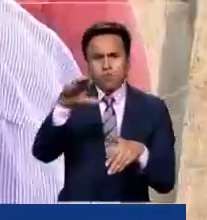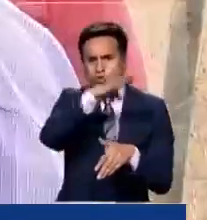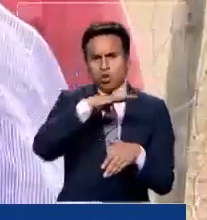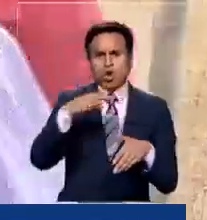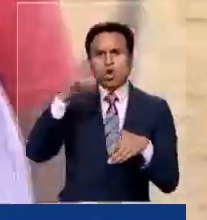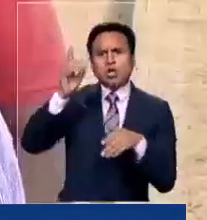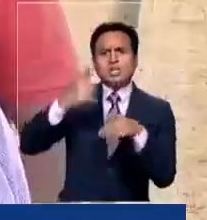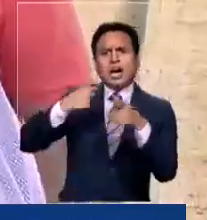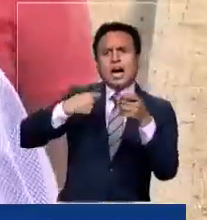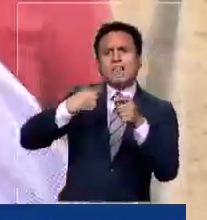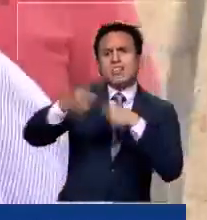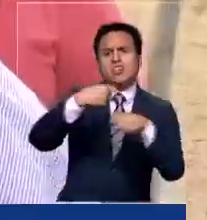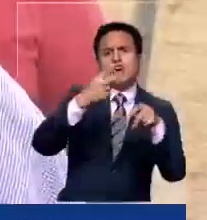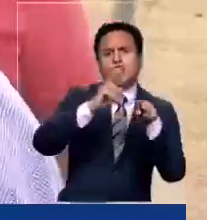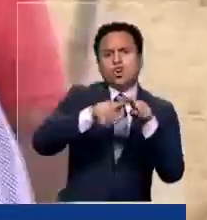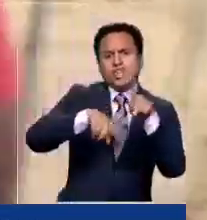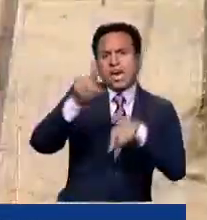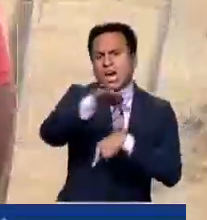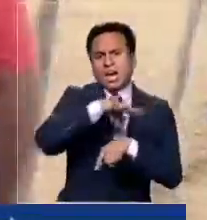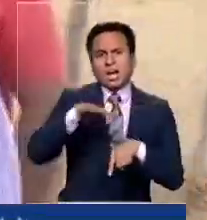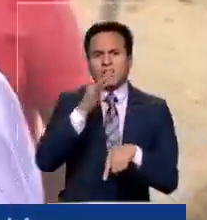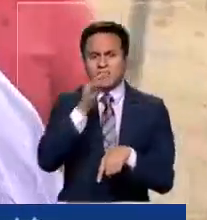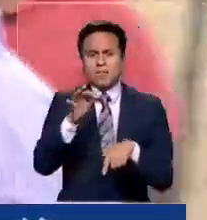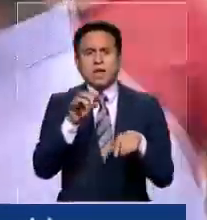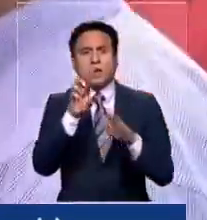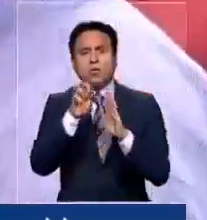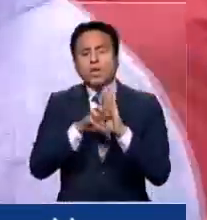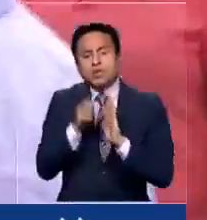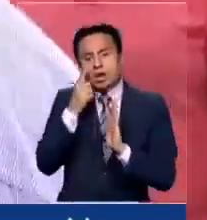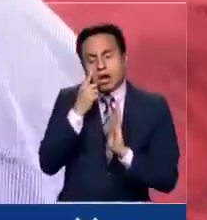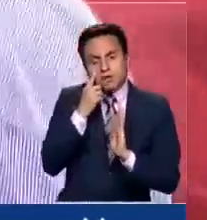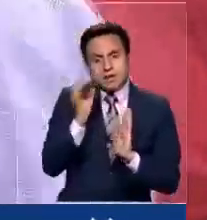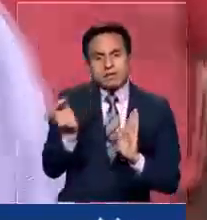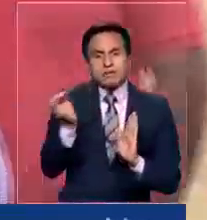voy a ver un proyecto que puede llegar a hacer